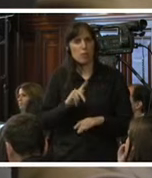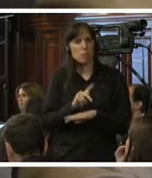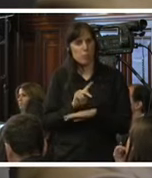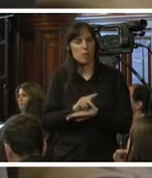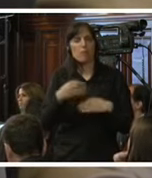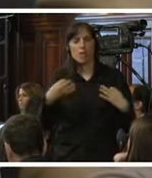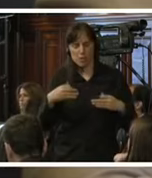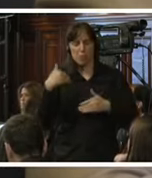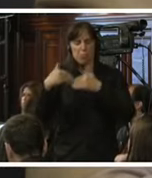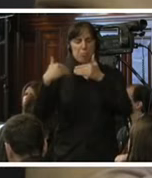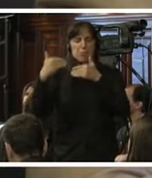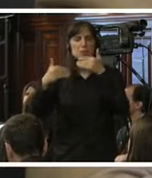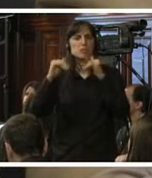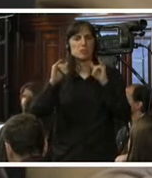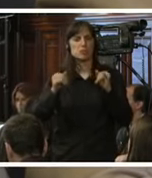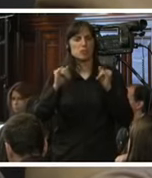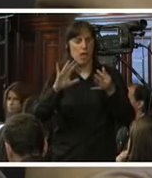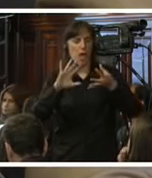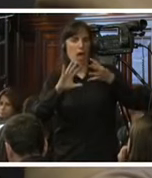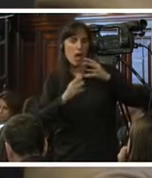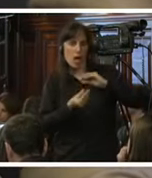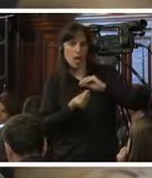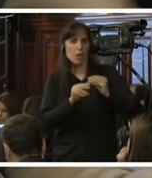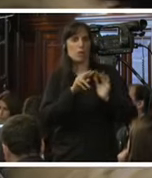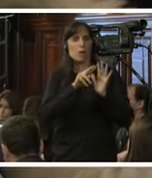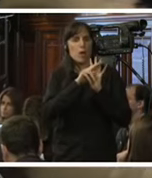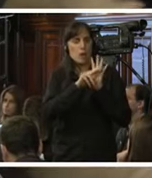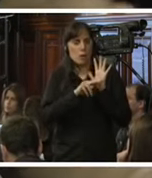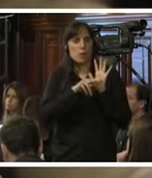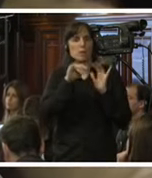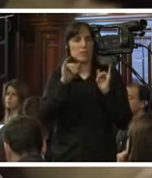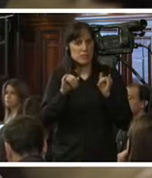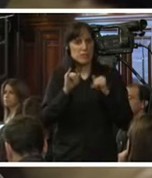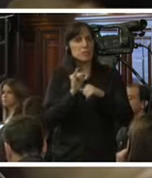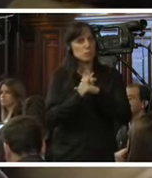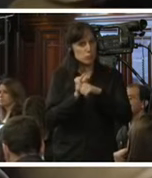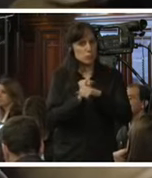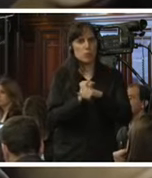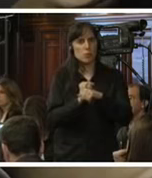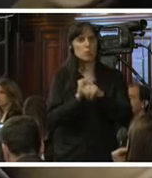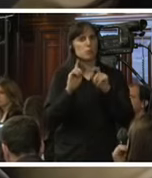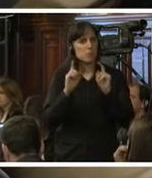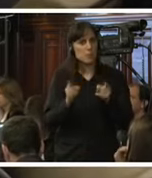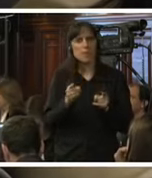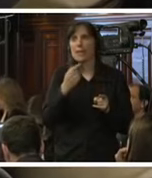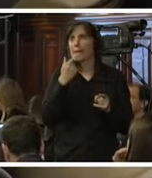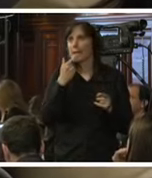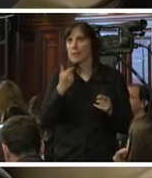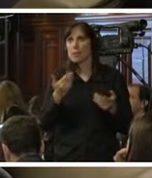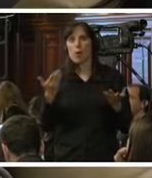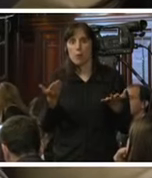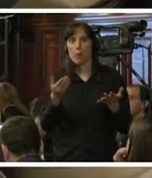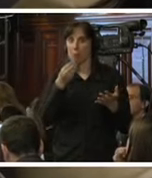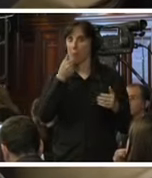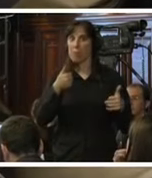ha progresado en cuanto a su adecuación normativa, a su adecuación institucional, incluso podríamos decir que está como